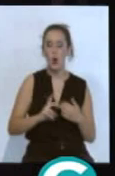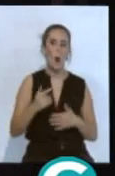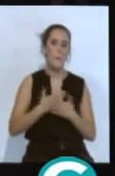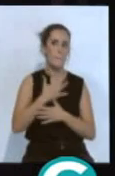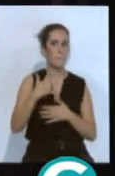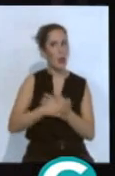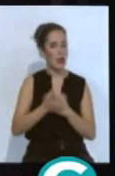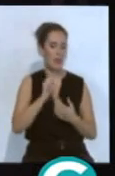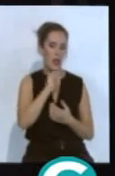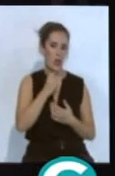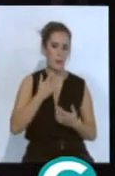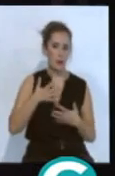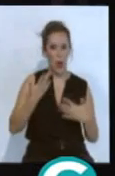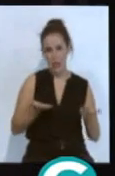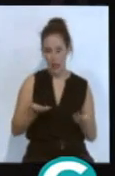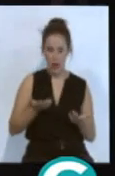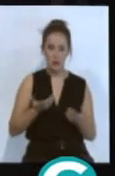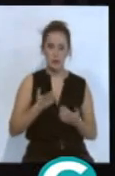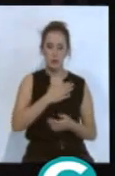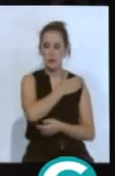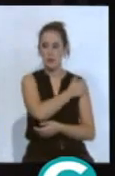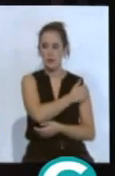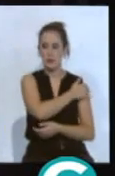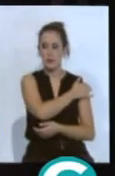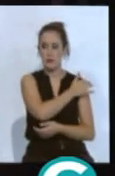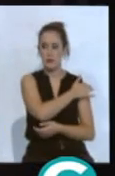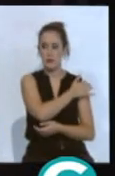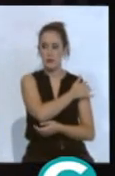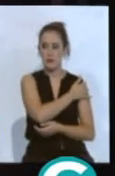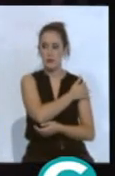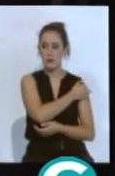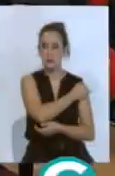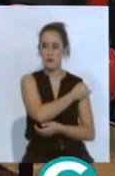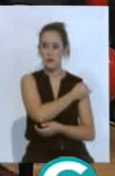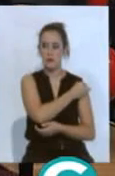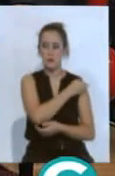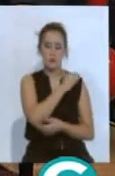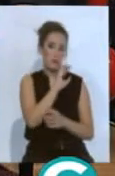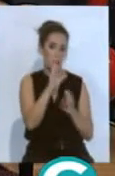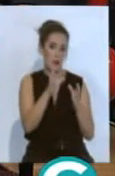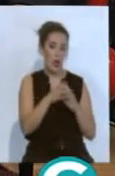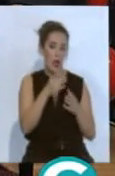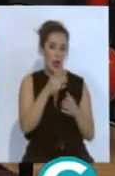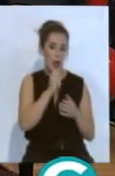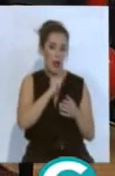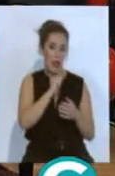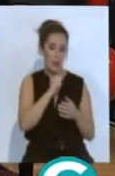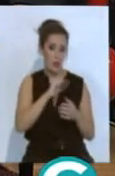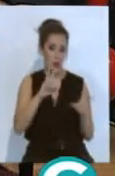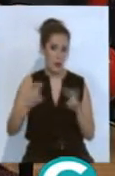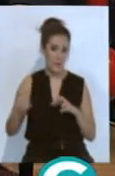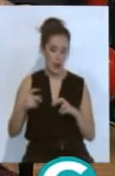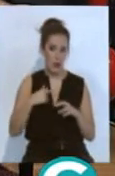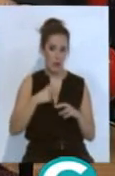antología cualquiera, ¿no? Claro, es casi una chirigota nueva, porque lleva nombre nuevo.